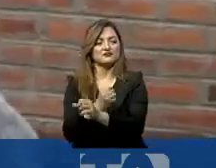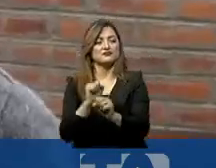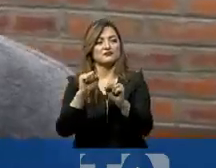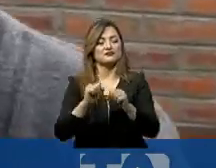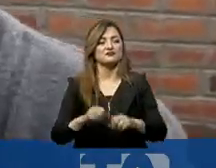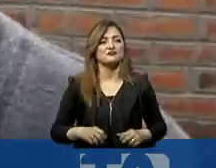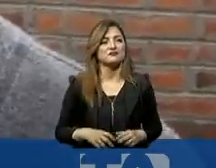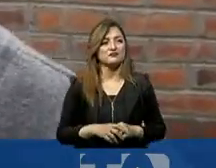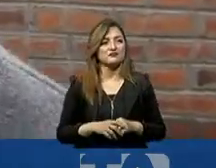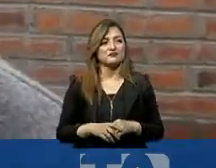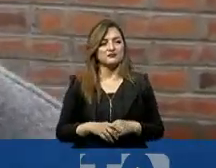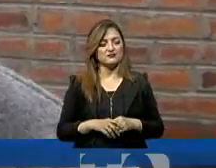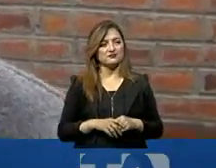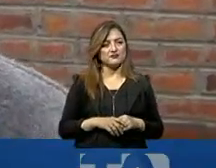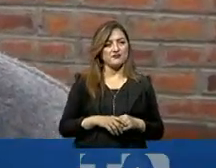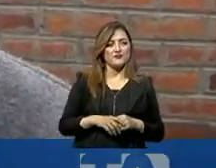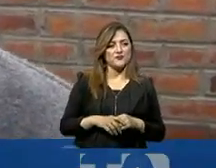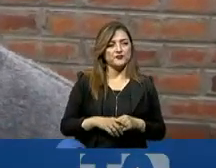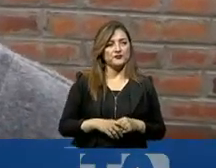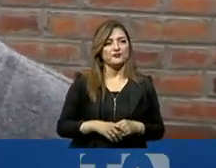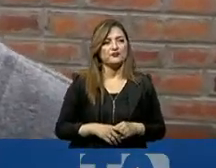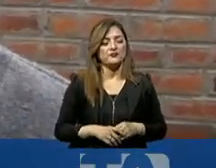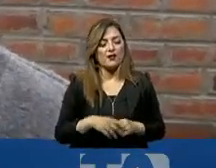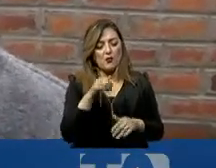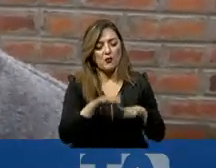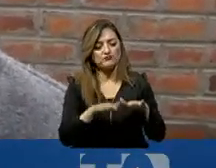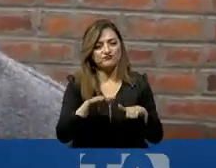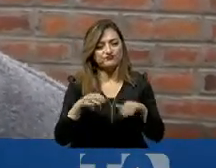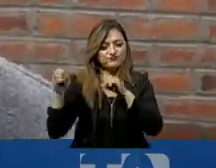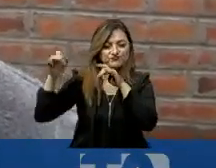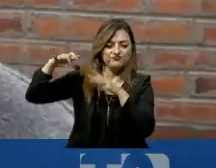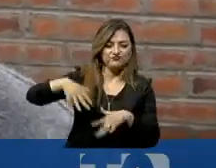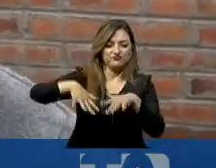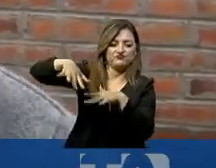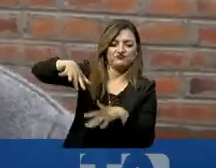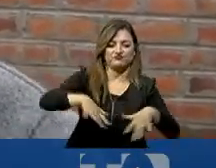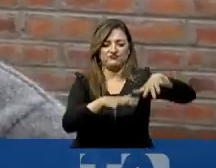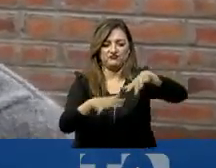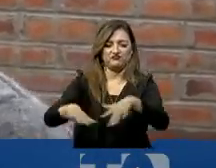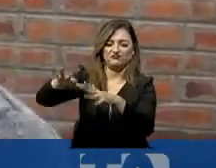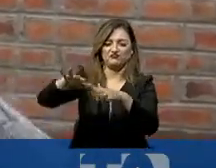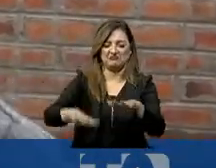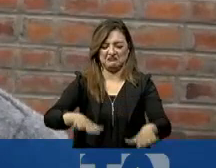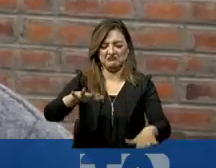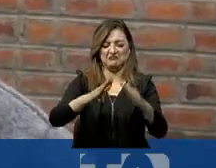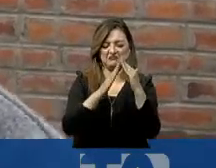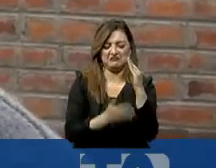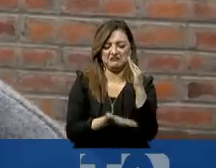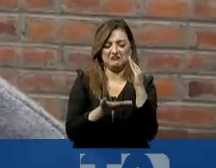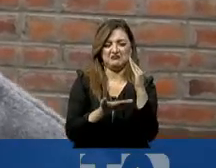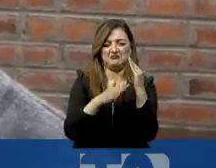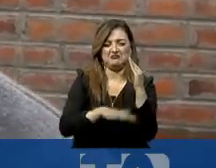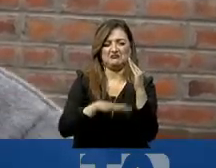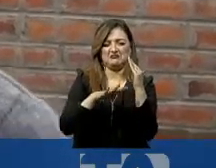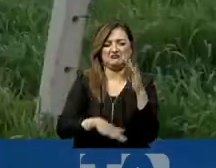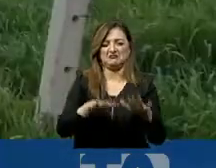recaudo. Está de más lodo, pues el agua ha venido muy en abundancia, pues entonces ha dañado toda la casa, no ha entrado, pero todo